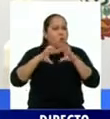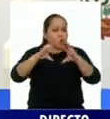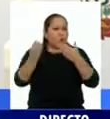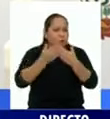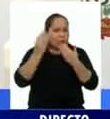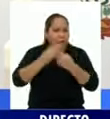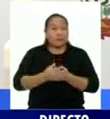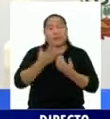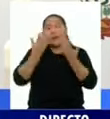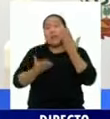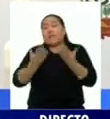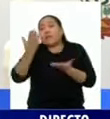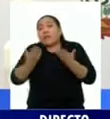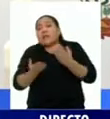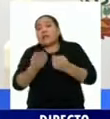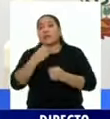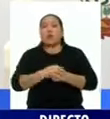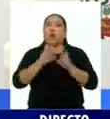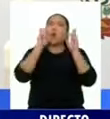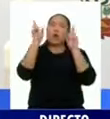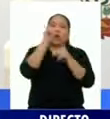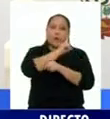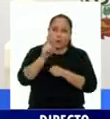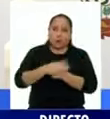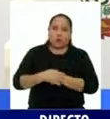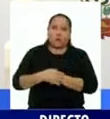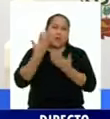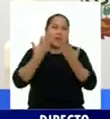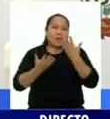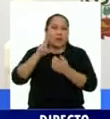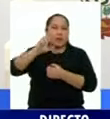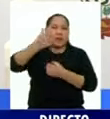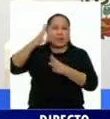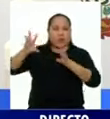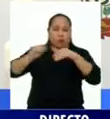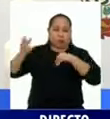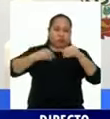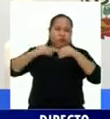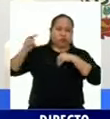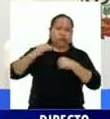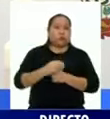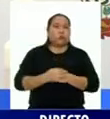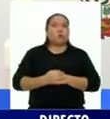el supuesto caso, ojalá no sea así, haya una tercera ola,